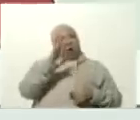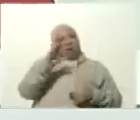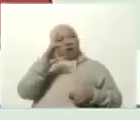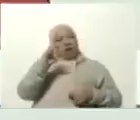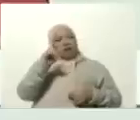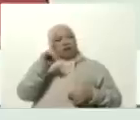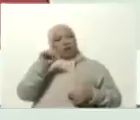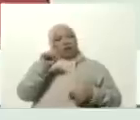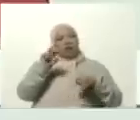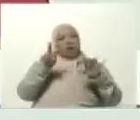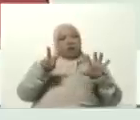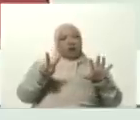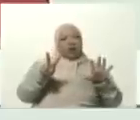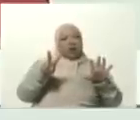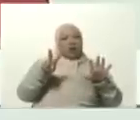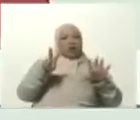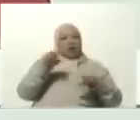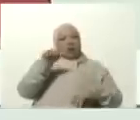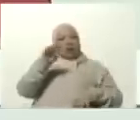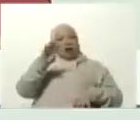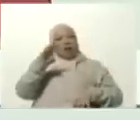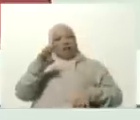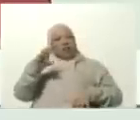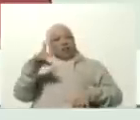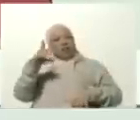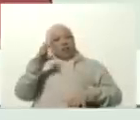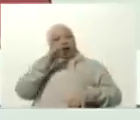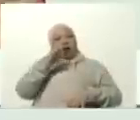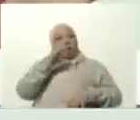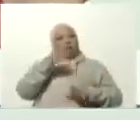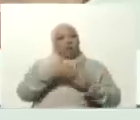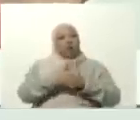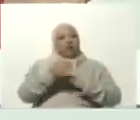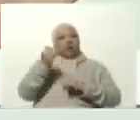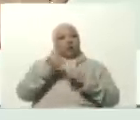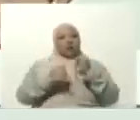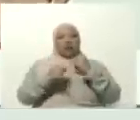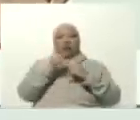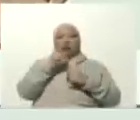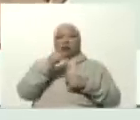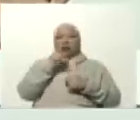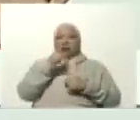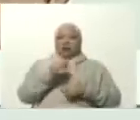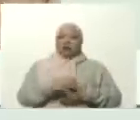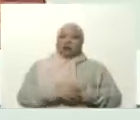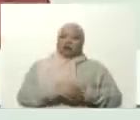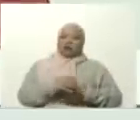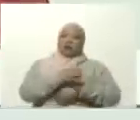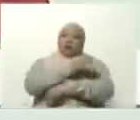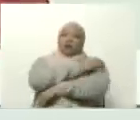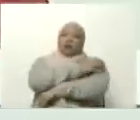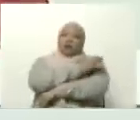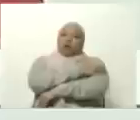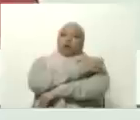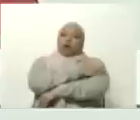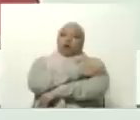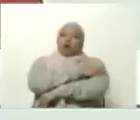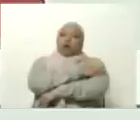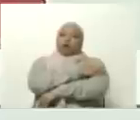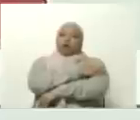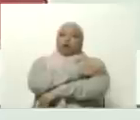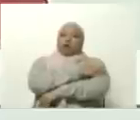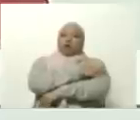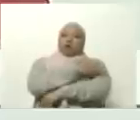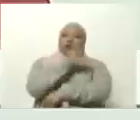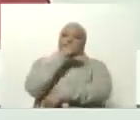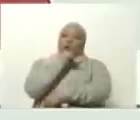De Lavillo. 7 letras. Tiene ese apellido. Consenso en la oposición. Consenso. Consenso y sin